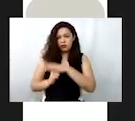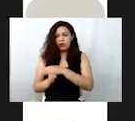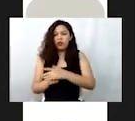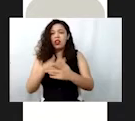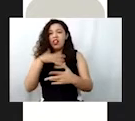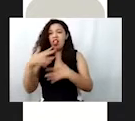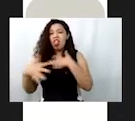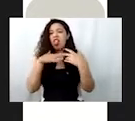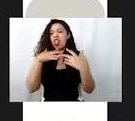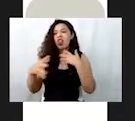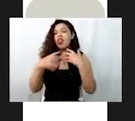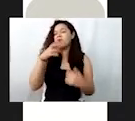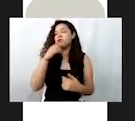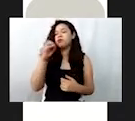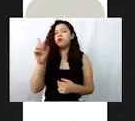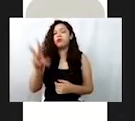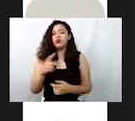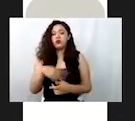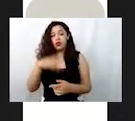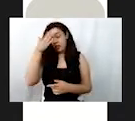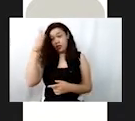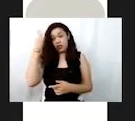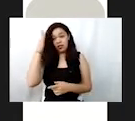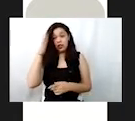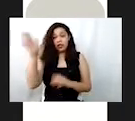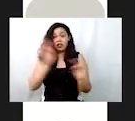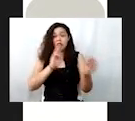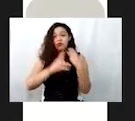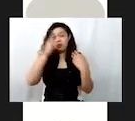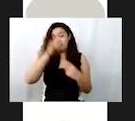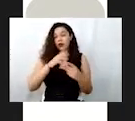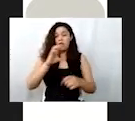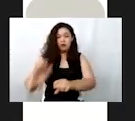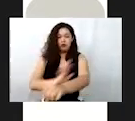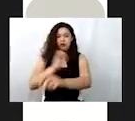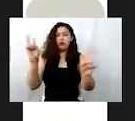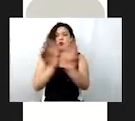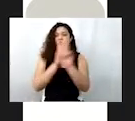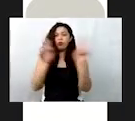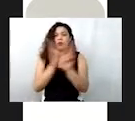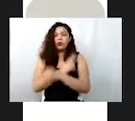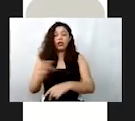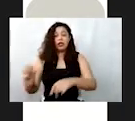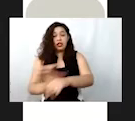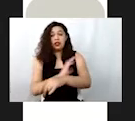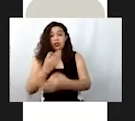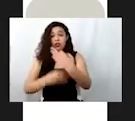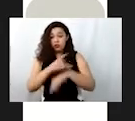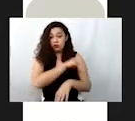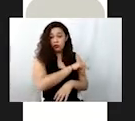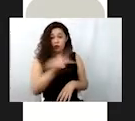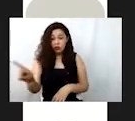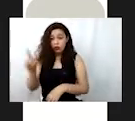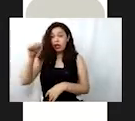contaminante, siendo líder mundial en energía eólica. En el programa Electricidad para Todos, Iberdrola ha